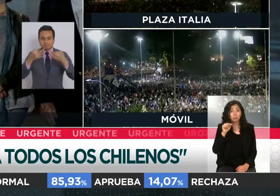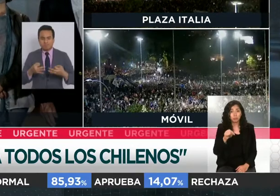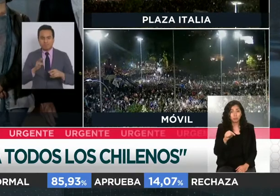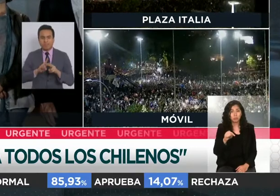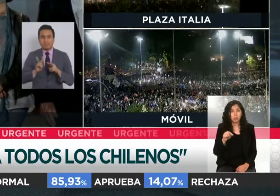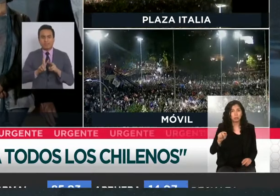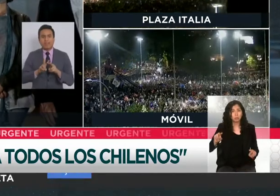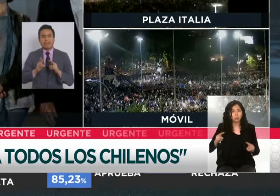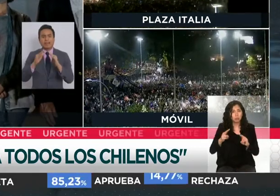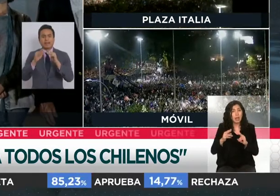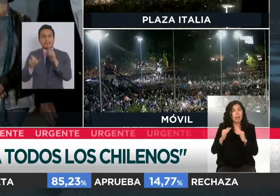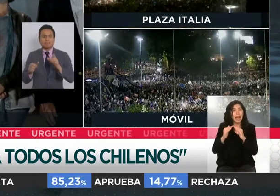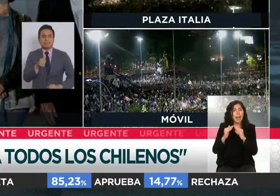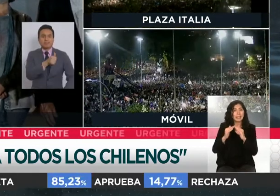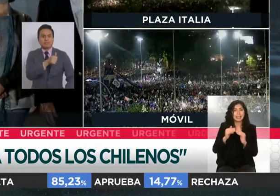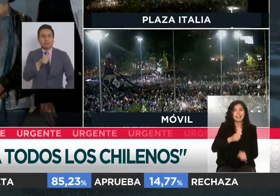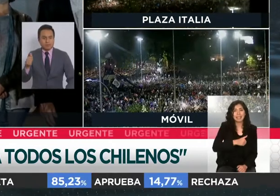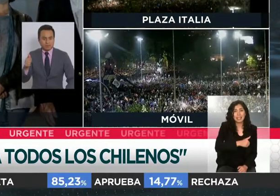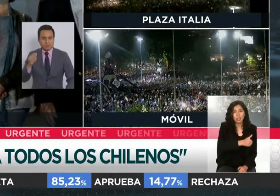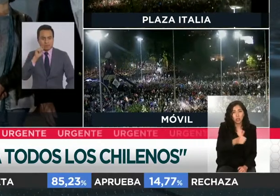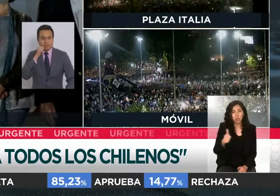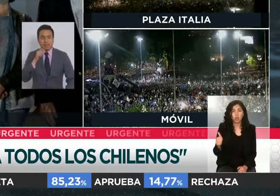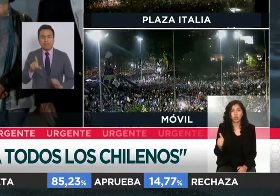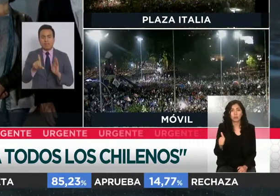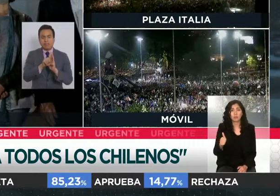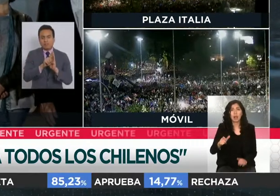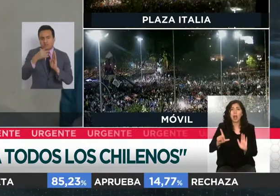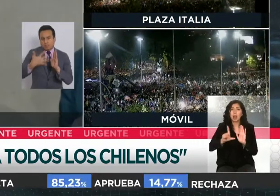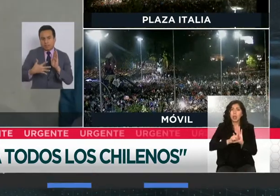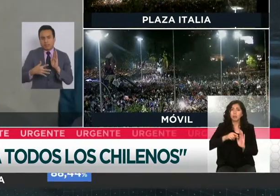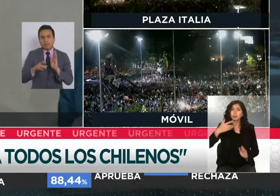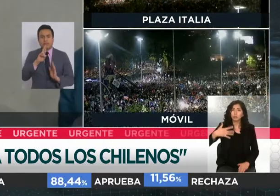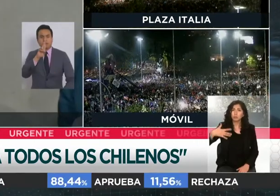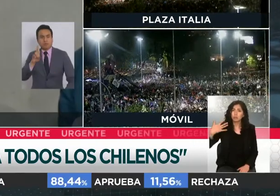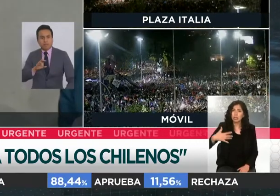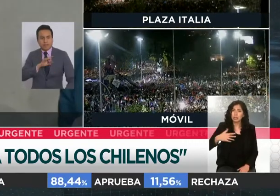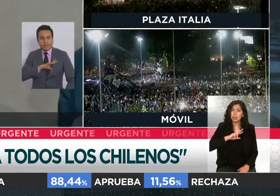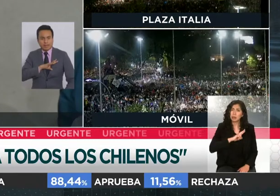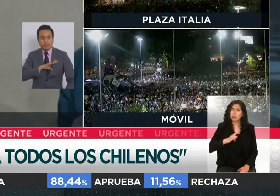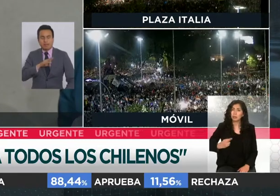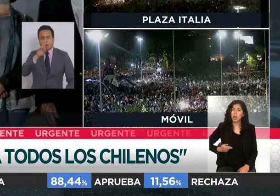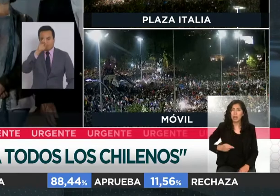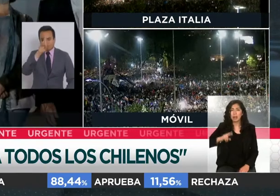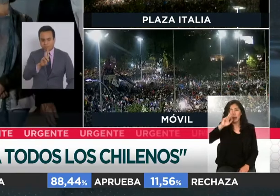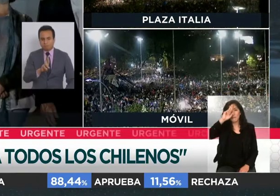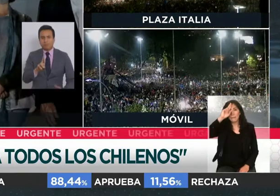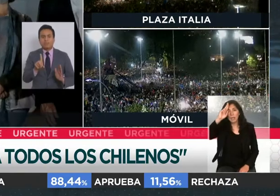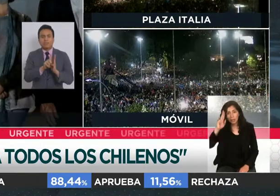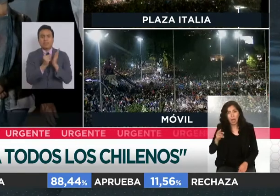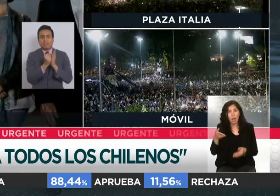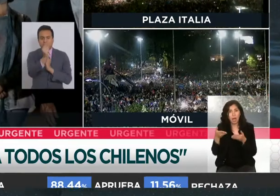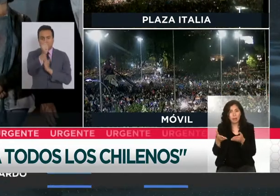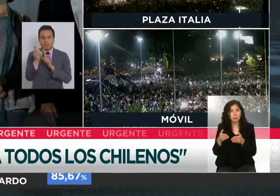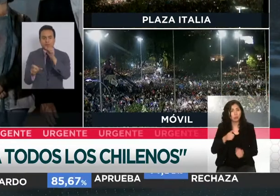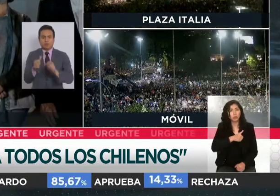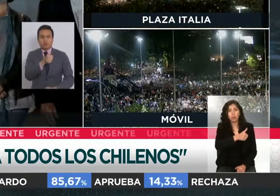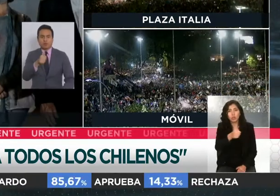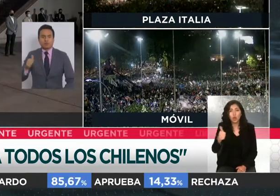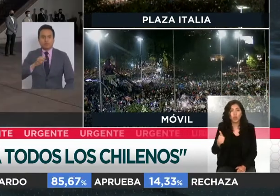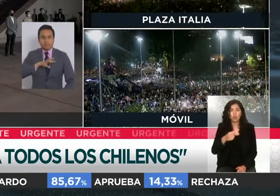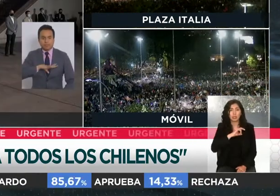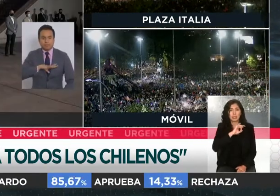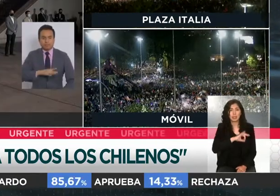en la casa de todos y en la ley fundamental de la República, respetada y legitimada por todos los